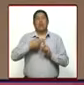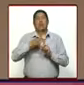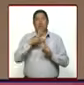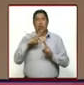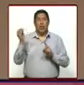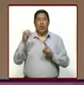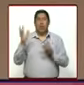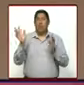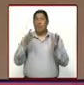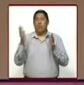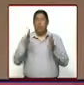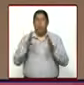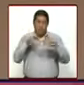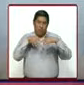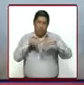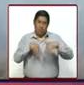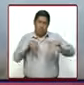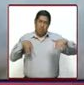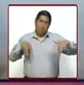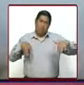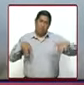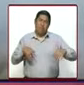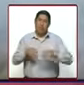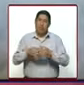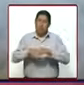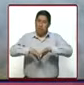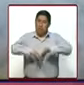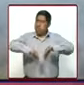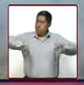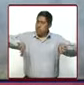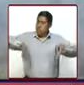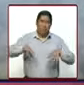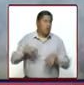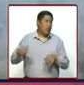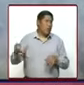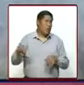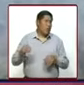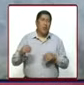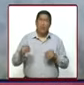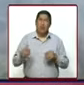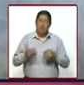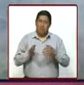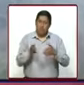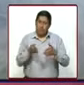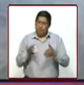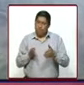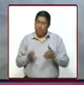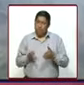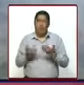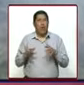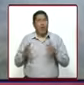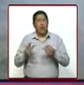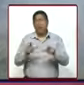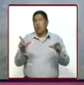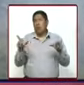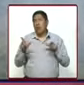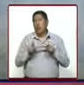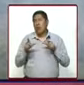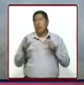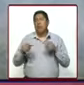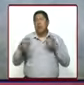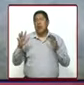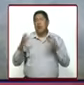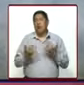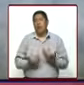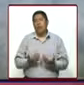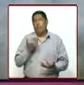las direcciones para anclar los fuegos, para abrir las brechas, para abrir hacia las cicatrices que ya eran lugares donde había pasado